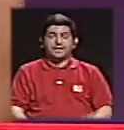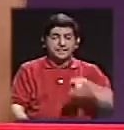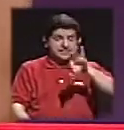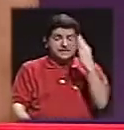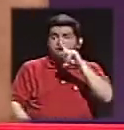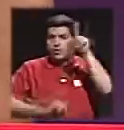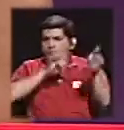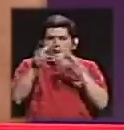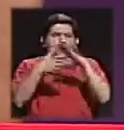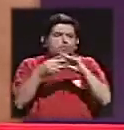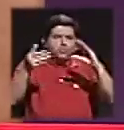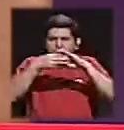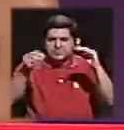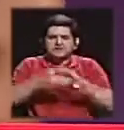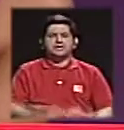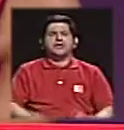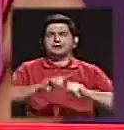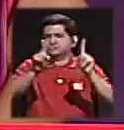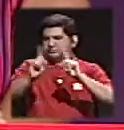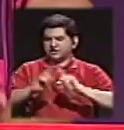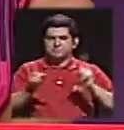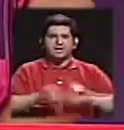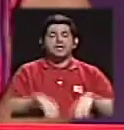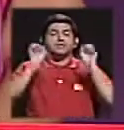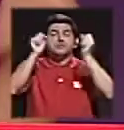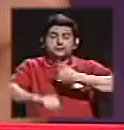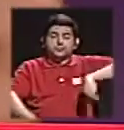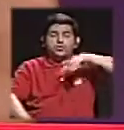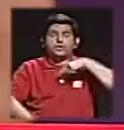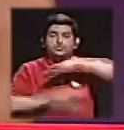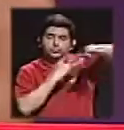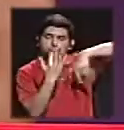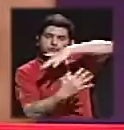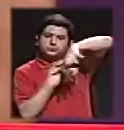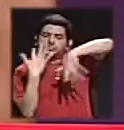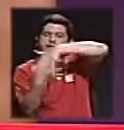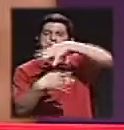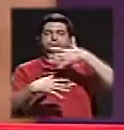nuestras preguntas, comentarios, observaciones, para que podamos interactuar.